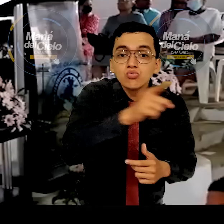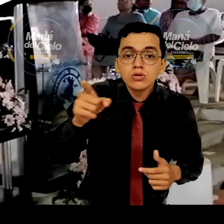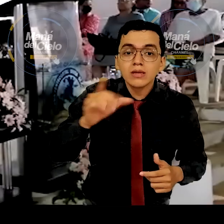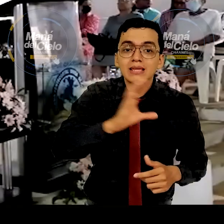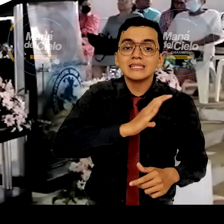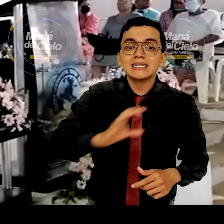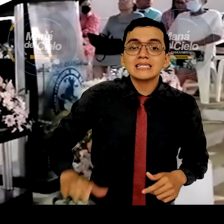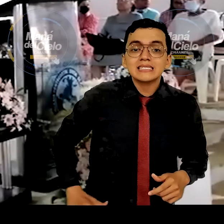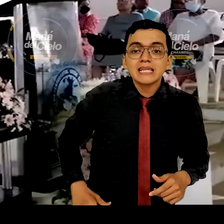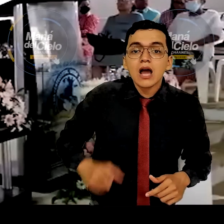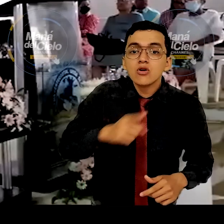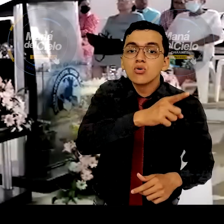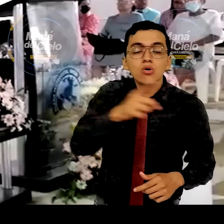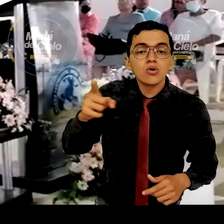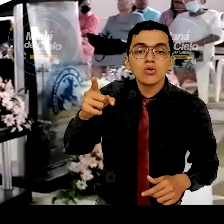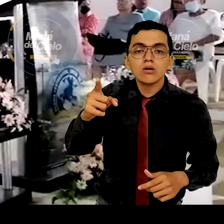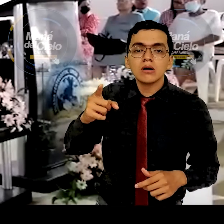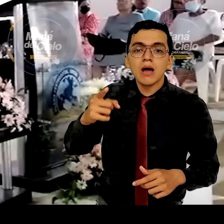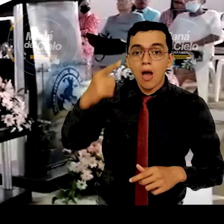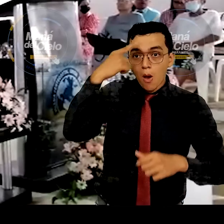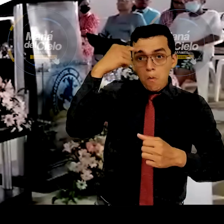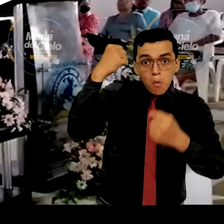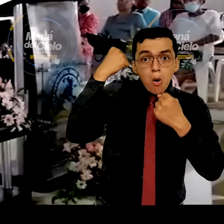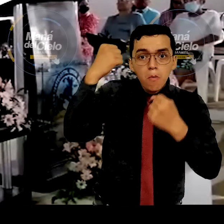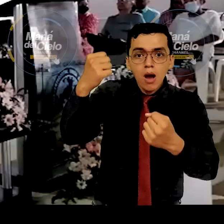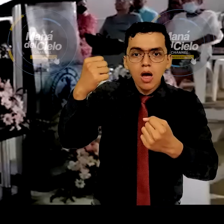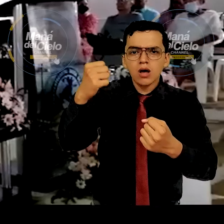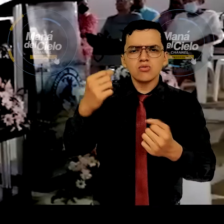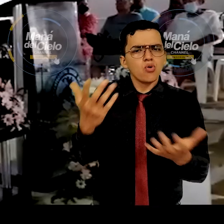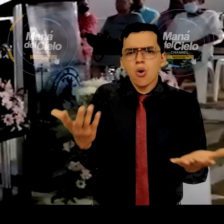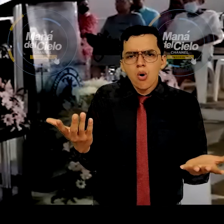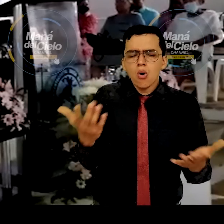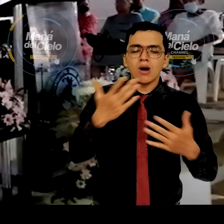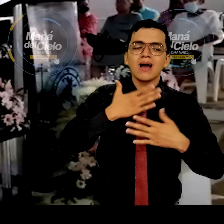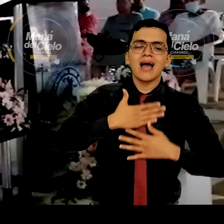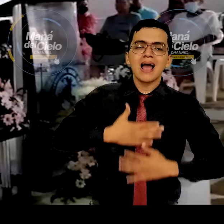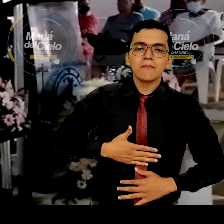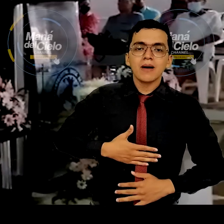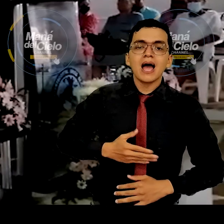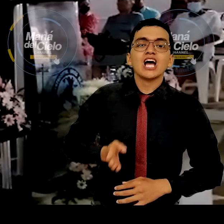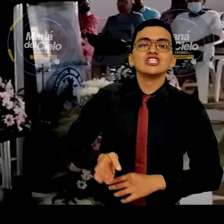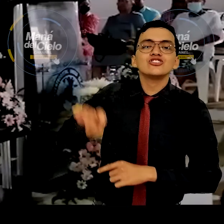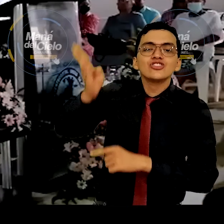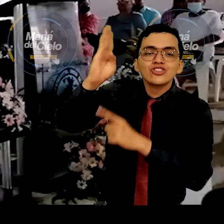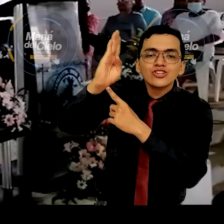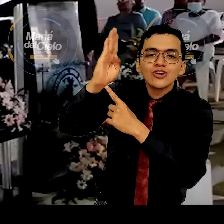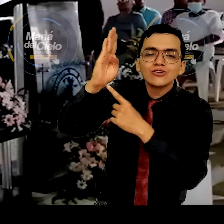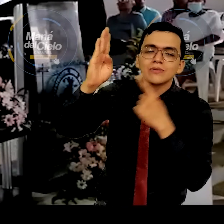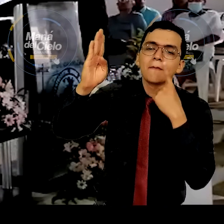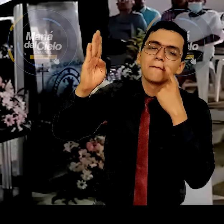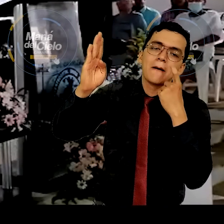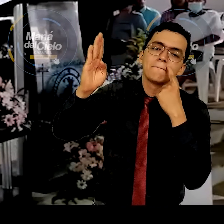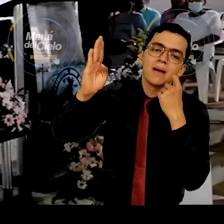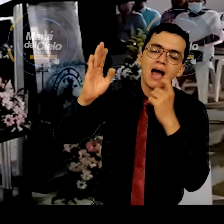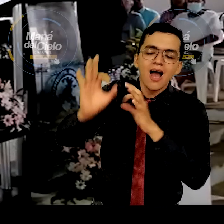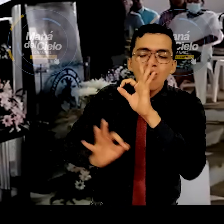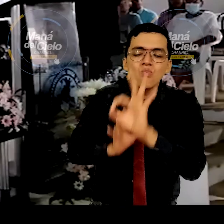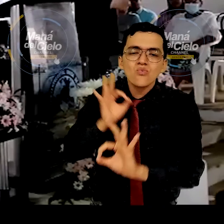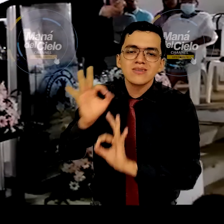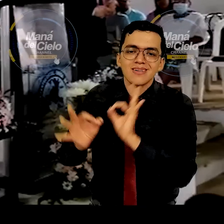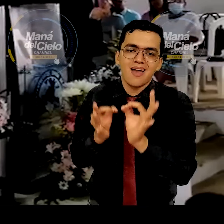Y es el papá que tiene. El papá. Vosotros tenéis un Padre Celestial que